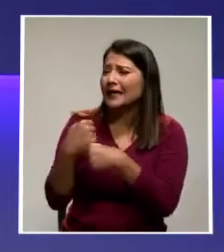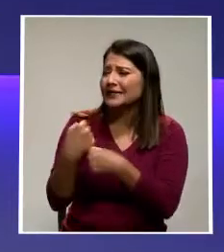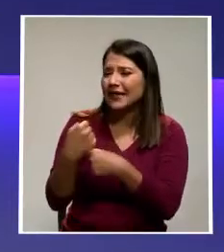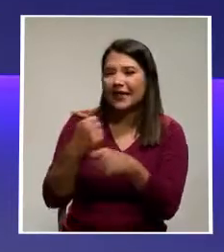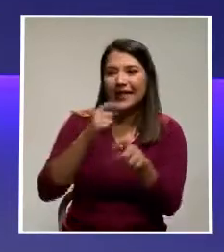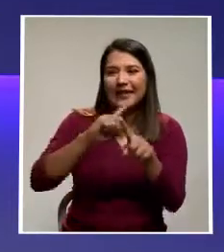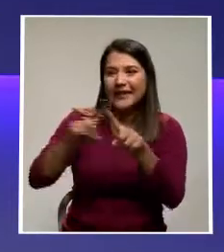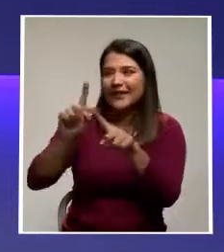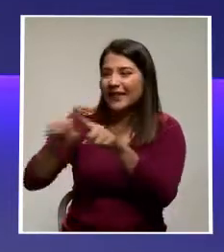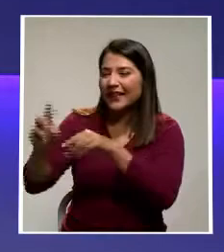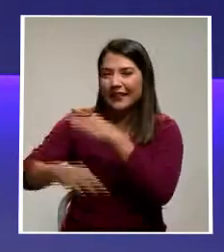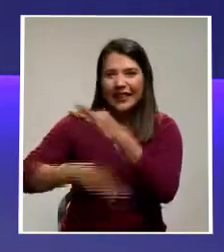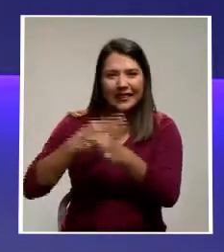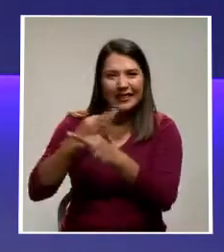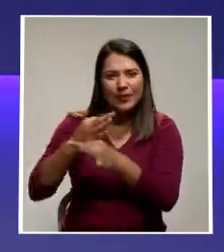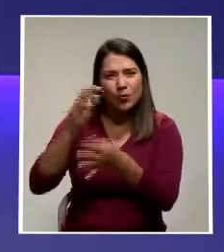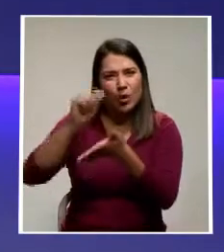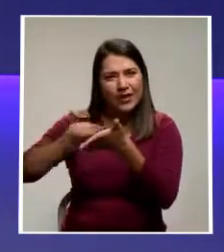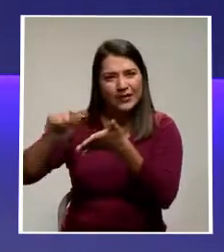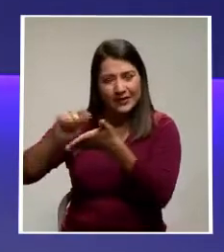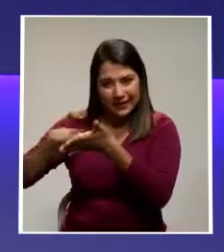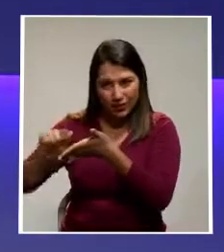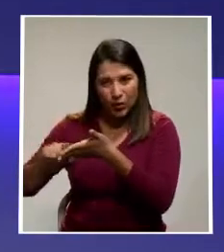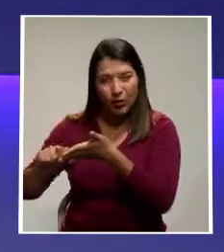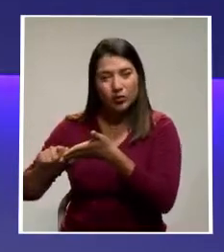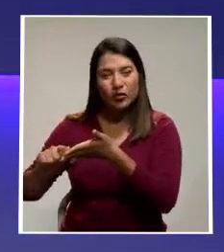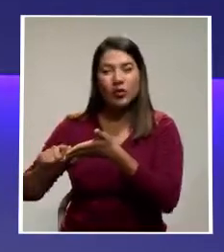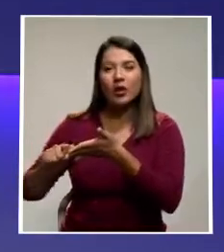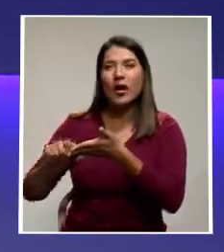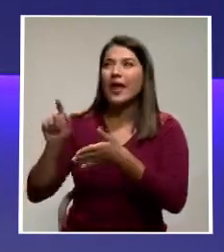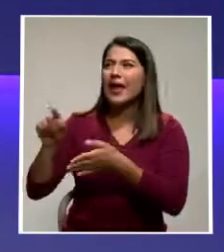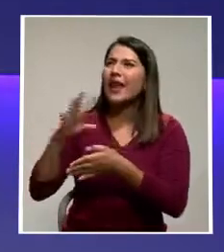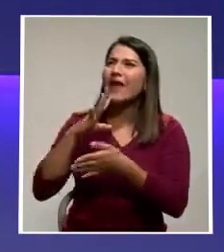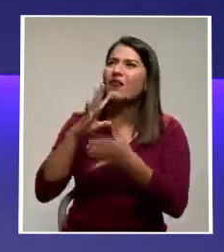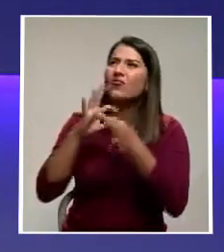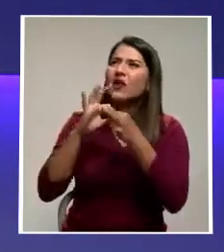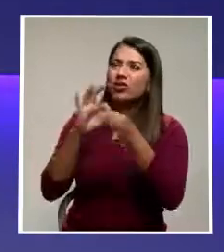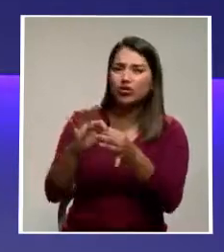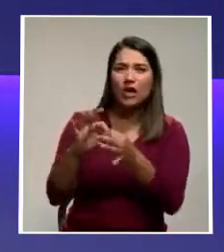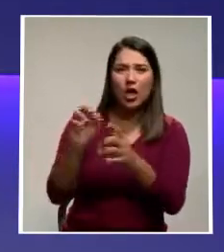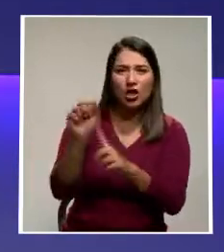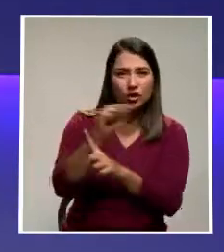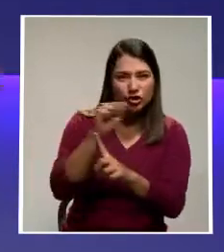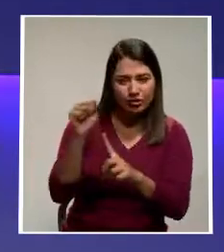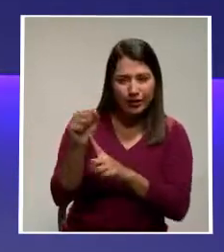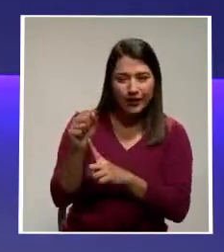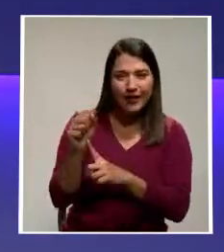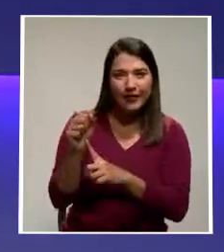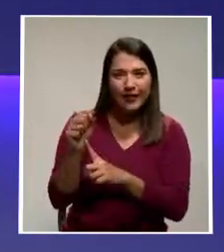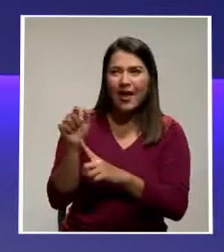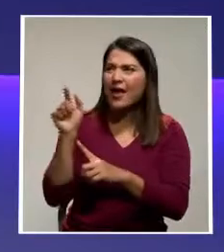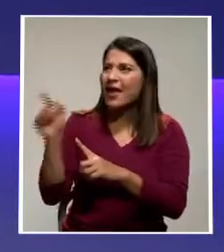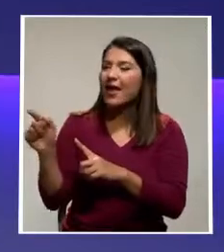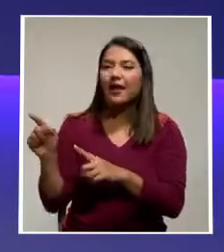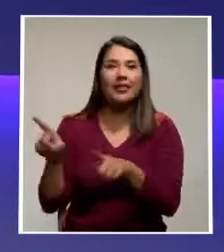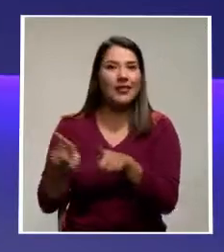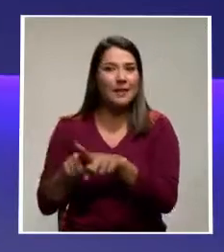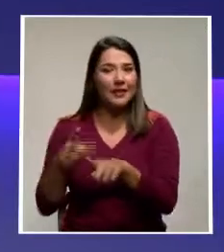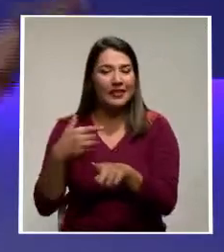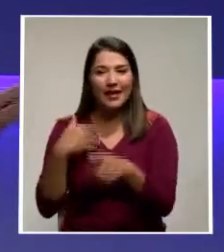variada. No solo es la vena social, que es tan fuerte, no solo es eso. Hay cuentos que